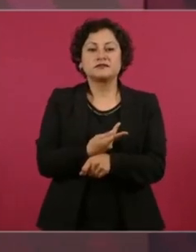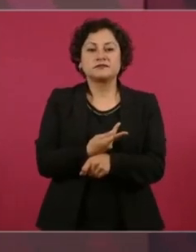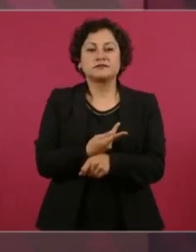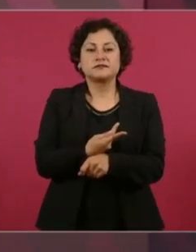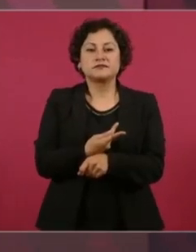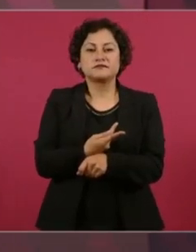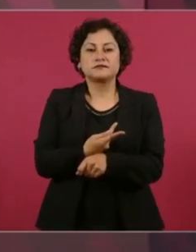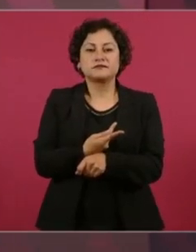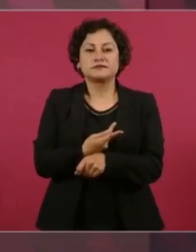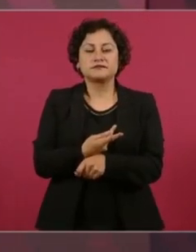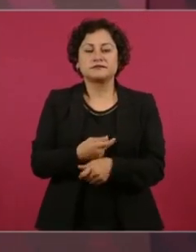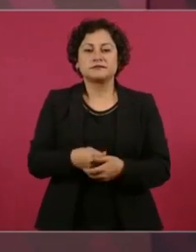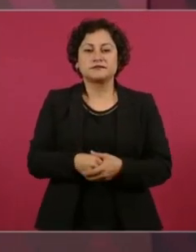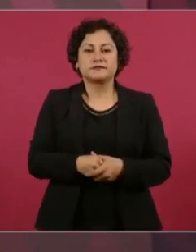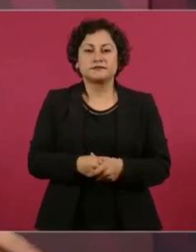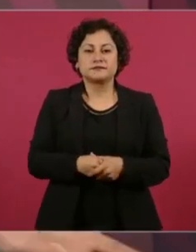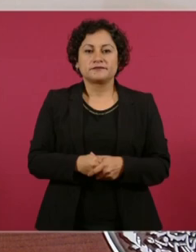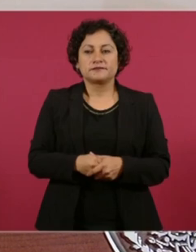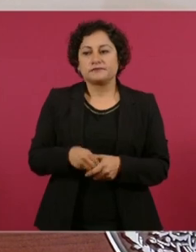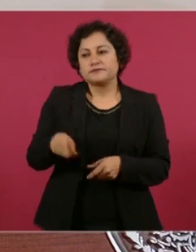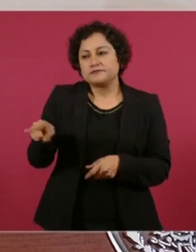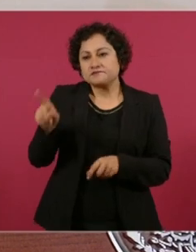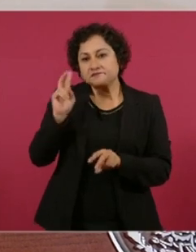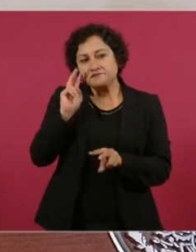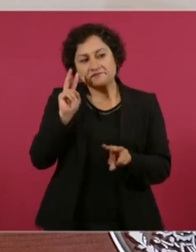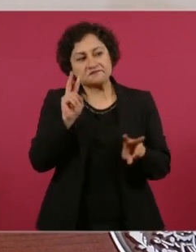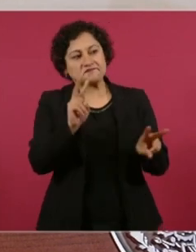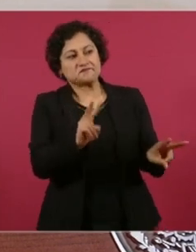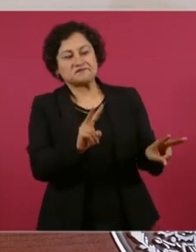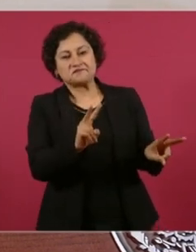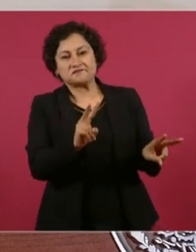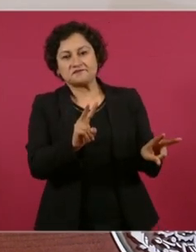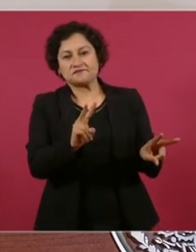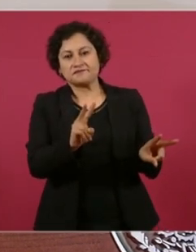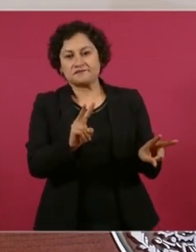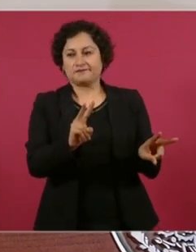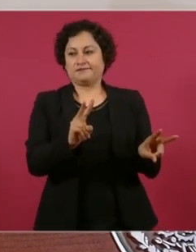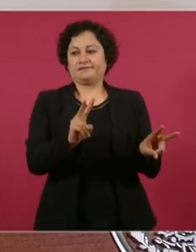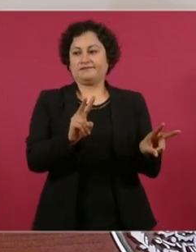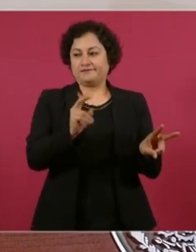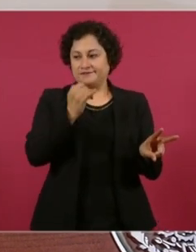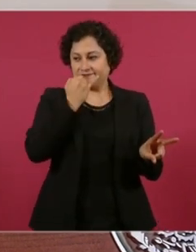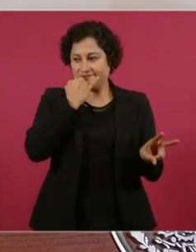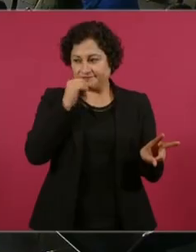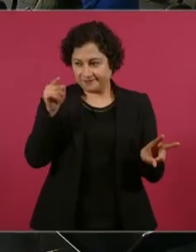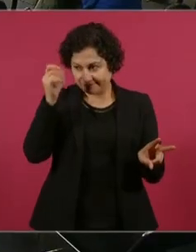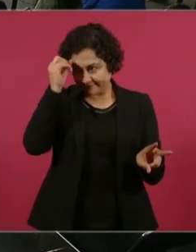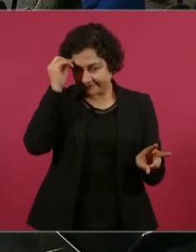de que, pues, el pueblo es el que manda